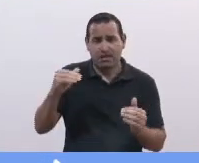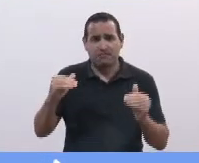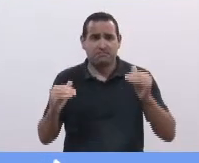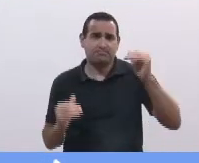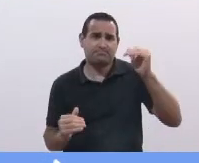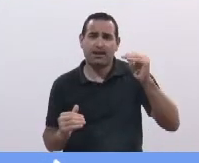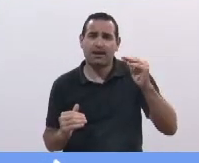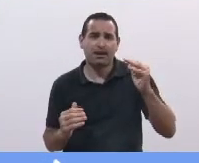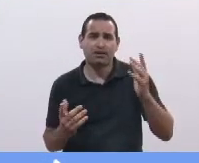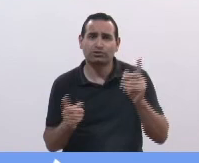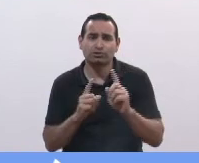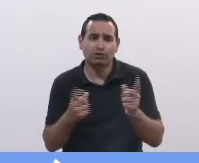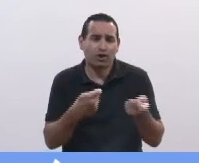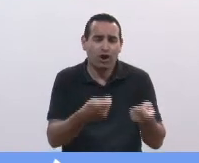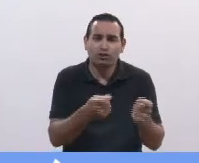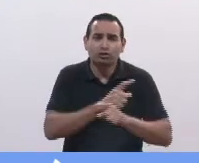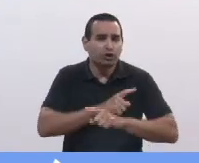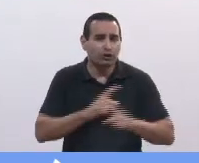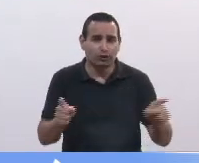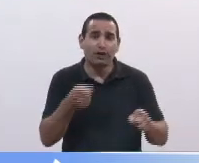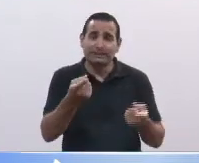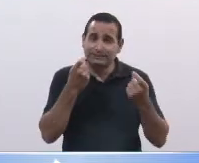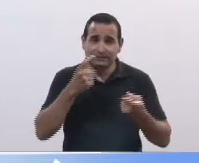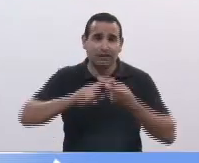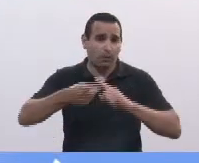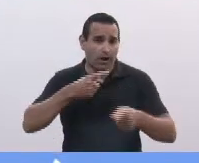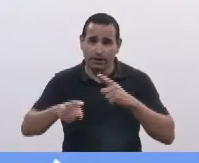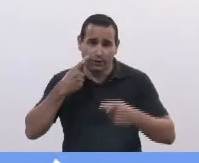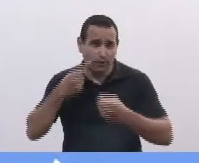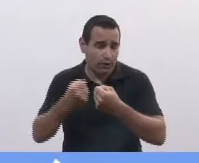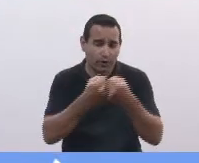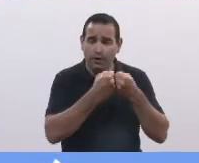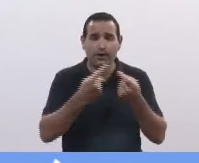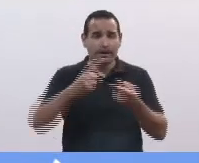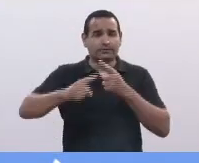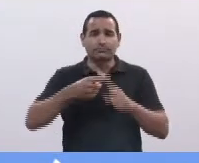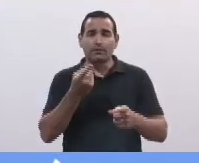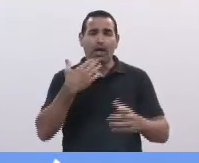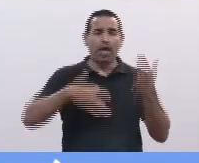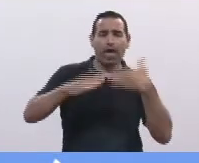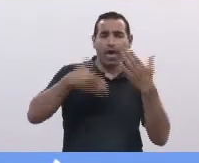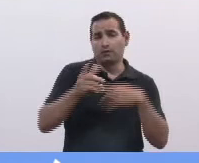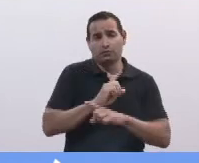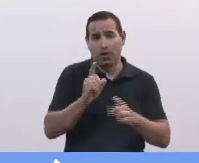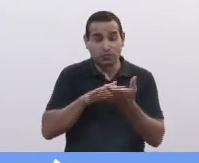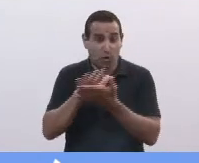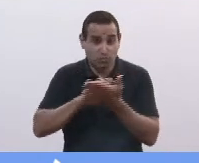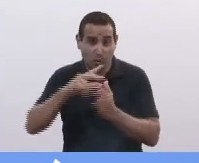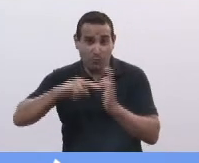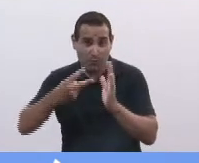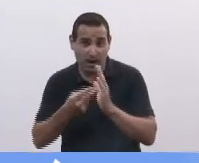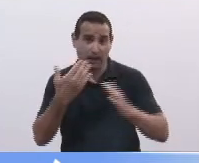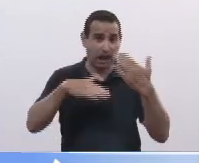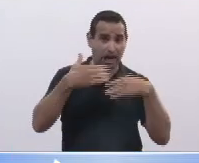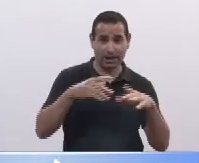como también planteaba el señor Lustó. Y eso también demanda de consensos. No es con zaraza que vamos a resolver los